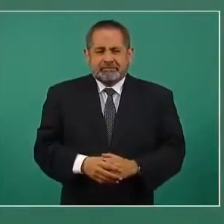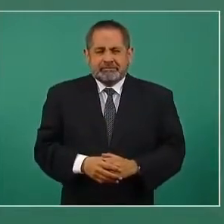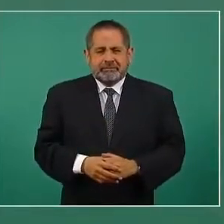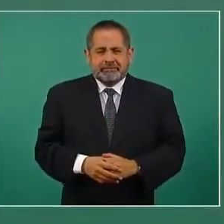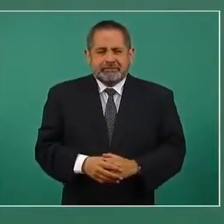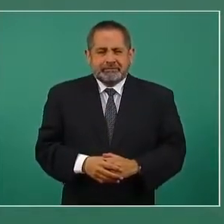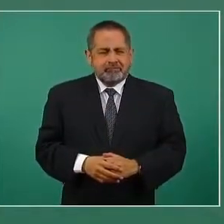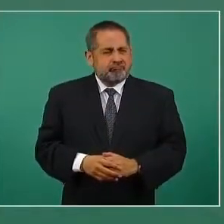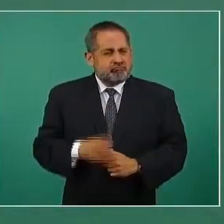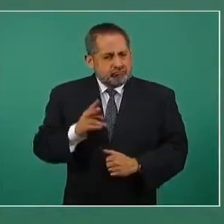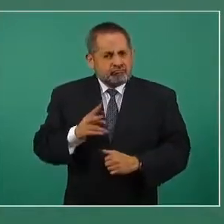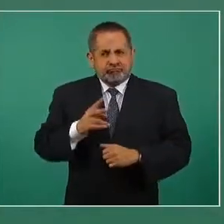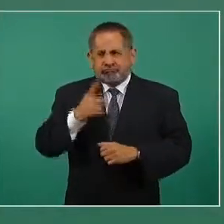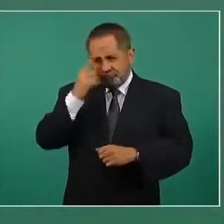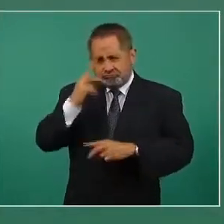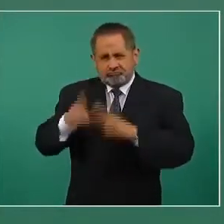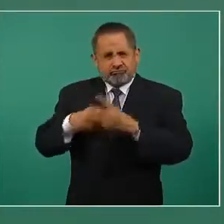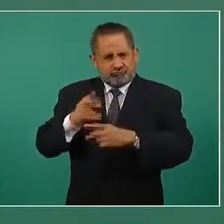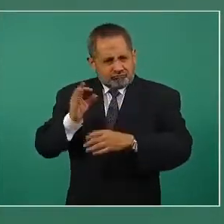por la honestidad,